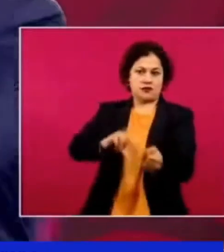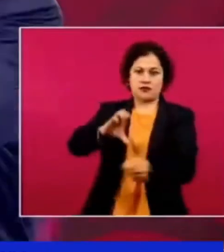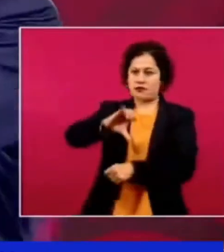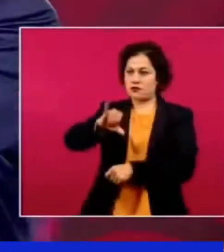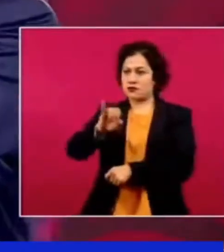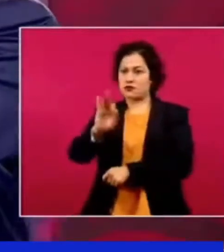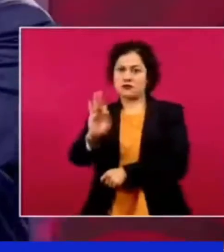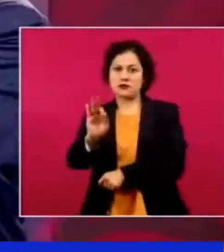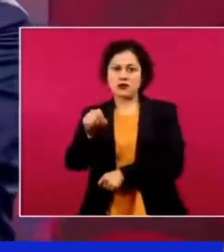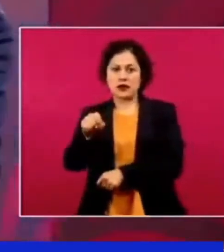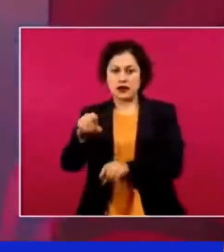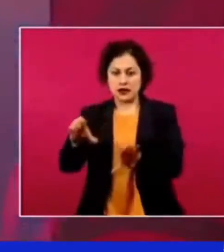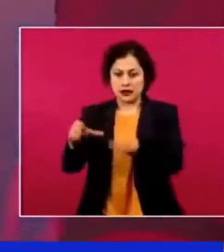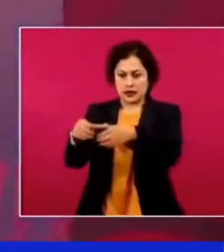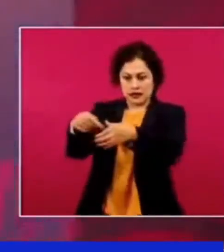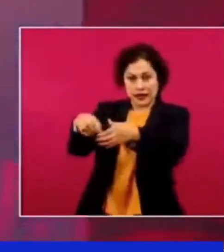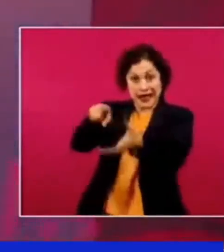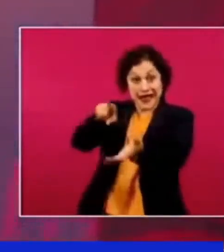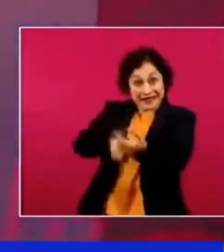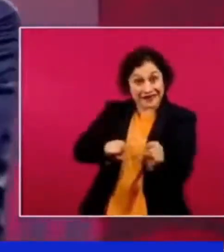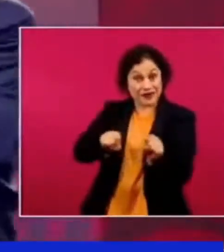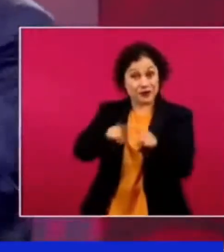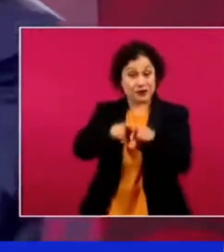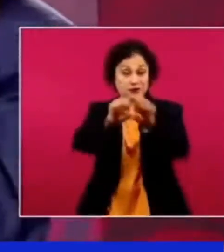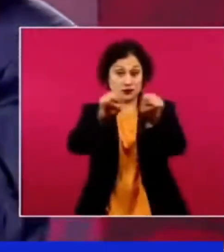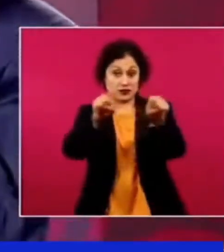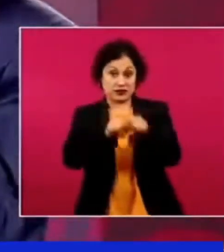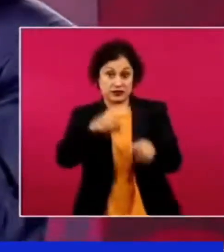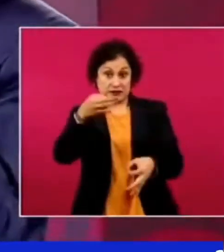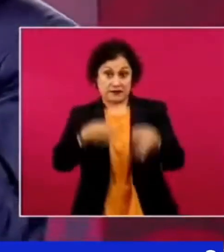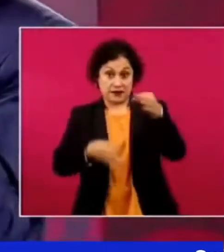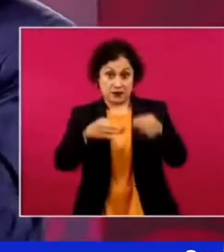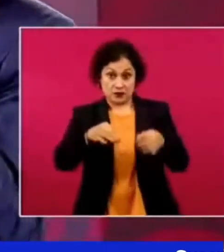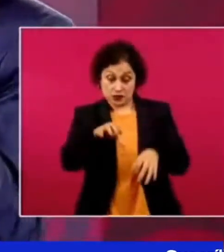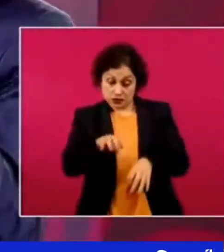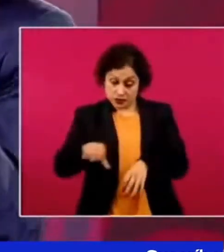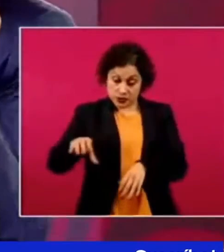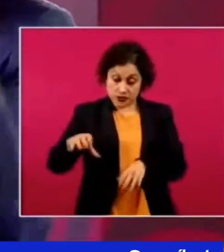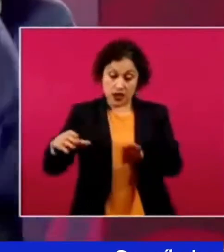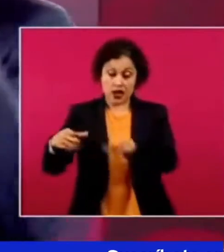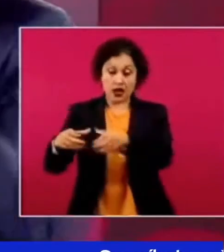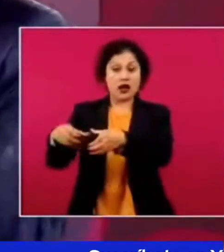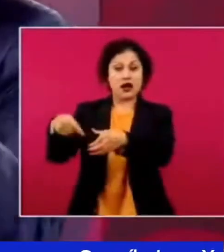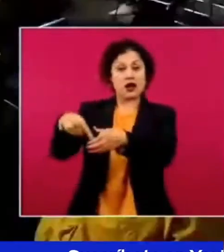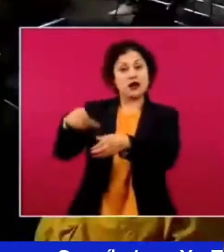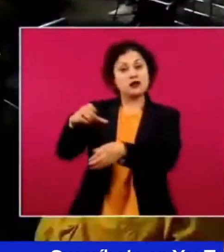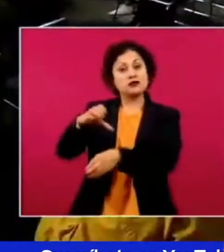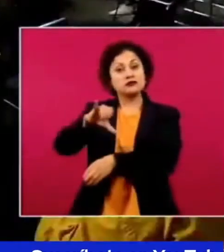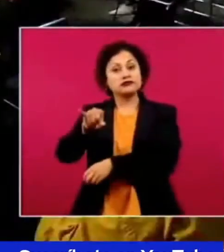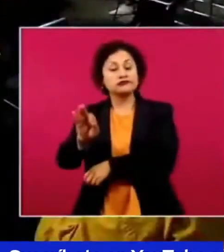Es una institución del Poder Judicial para